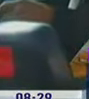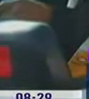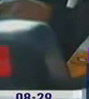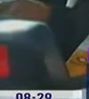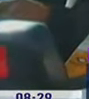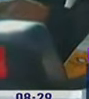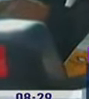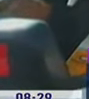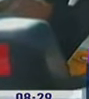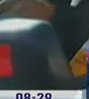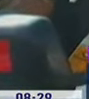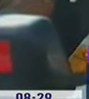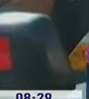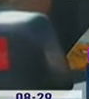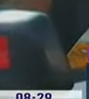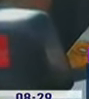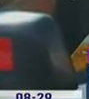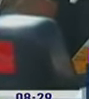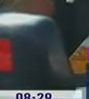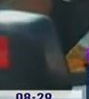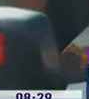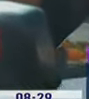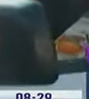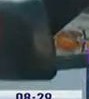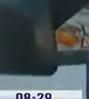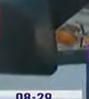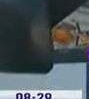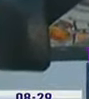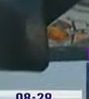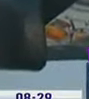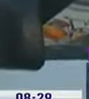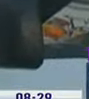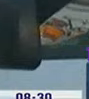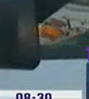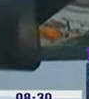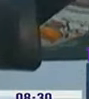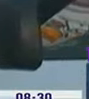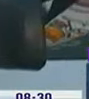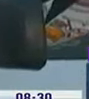sé, ahora sí será con pollo o sin pollo. Crisis sin pollo, es eso.